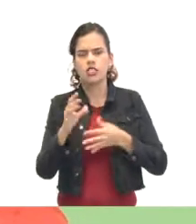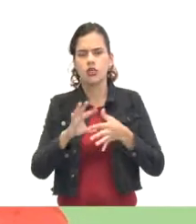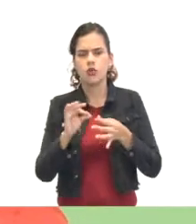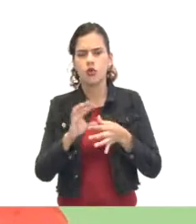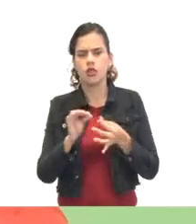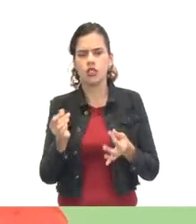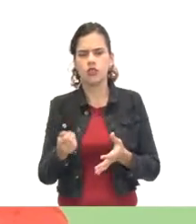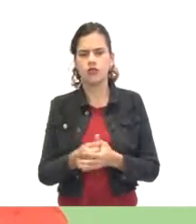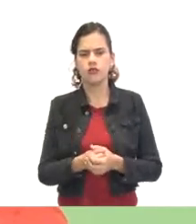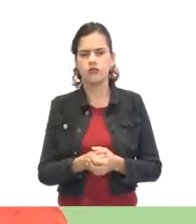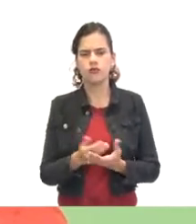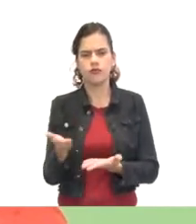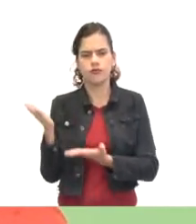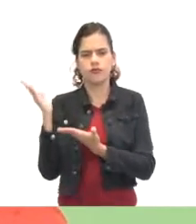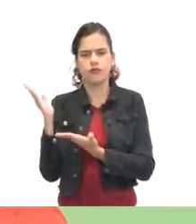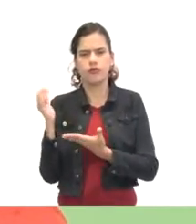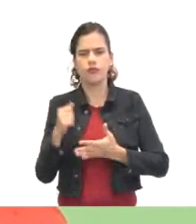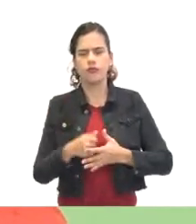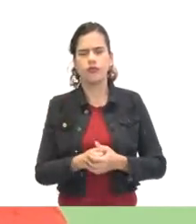este que está aquí,